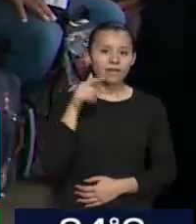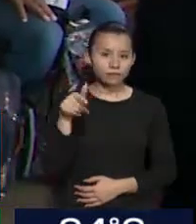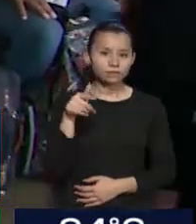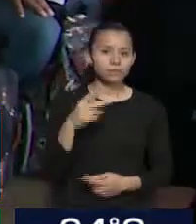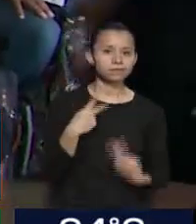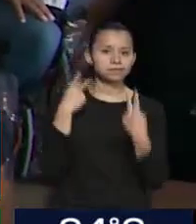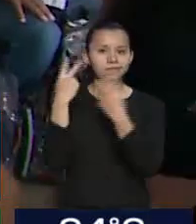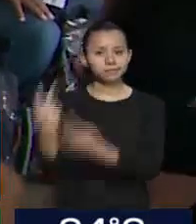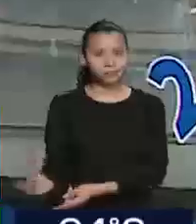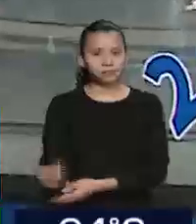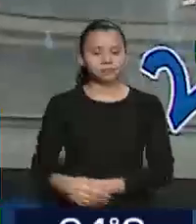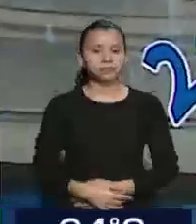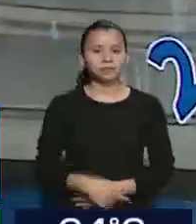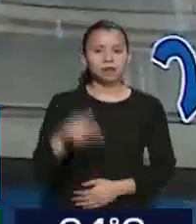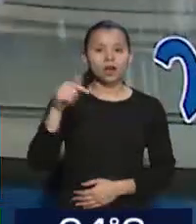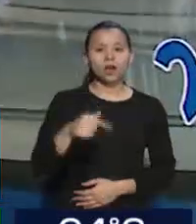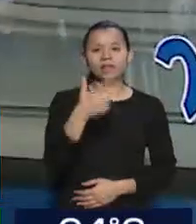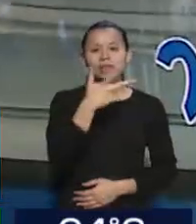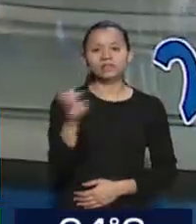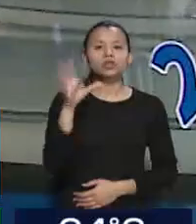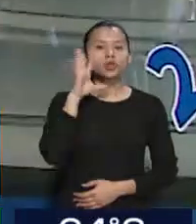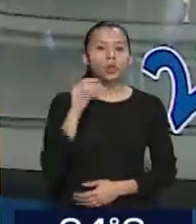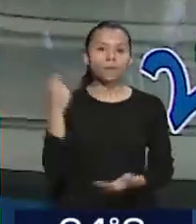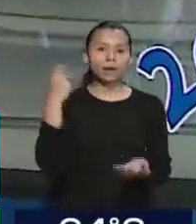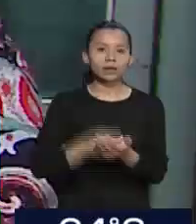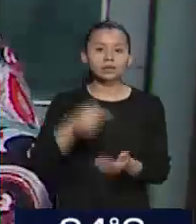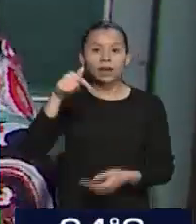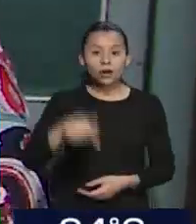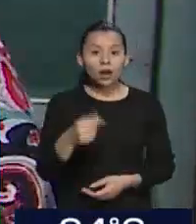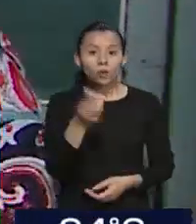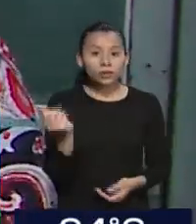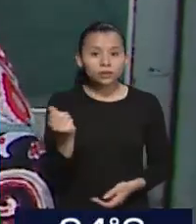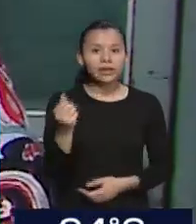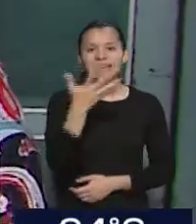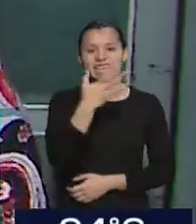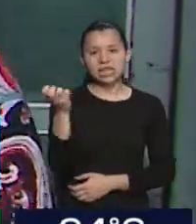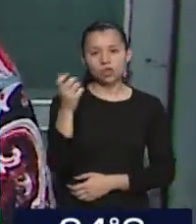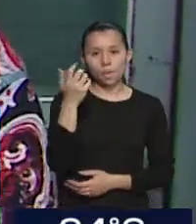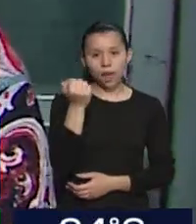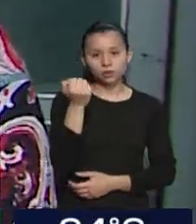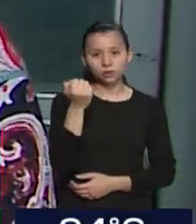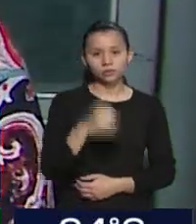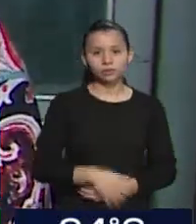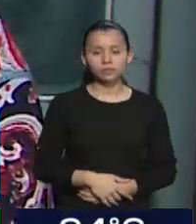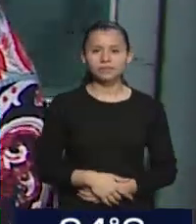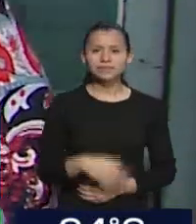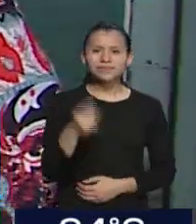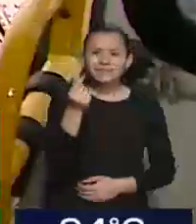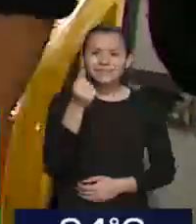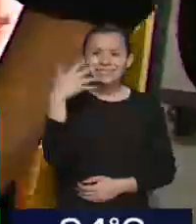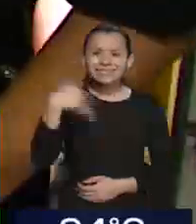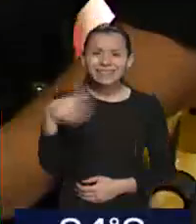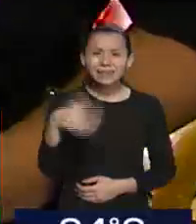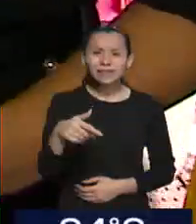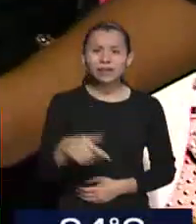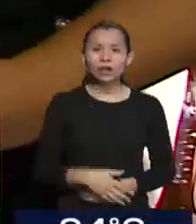Ahora el pasaje estaba a 350, ahora se fue a 500. Carísimo el pasaje ahora lo que está. ¿Cuánto pagabas y cuánto